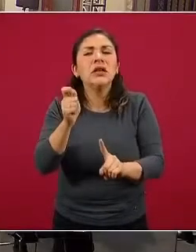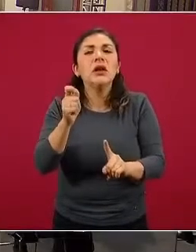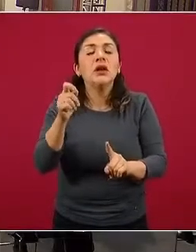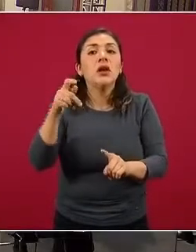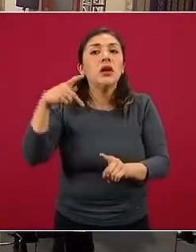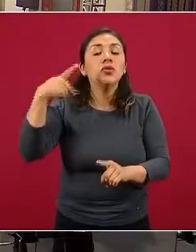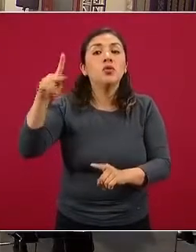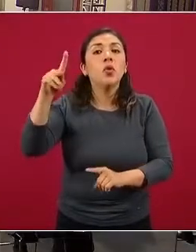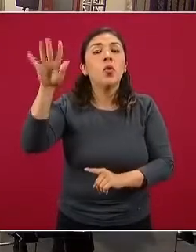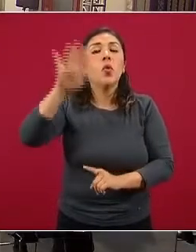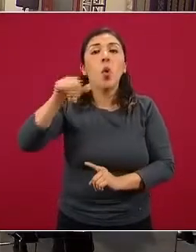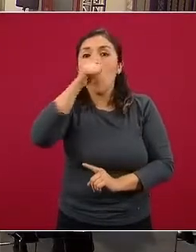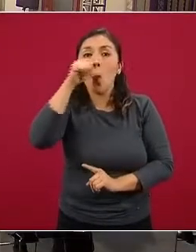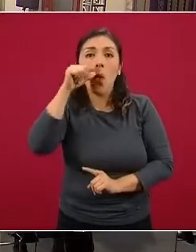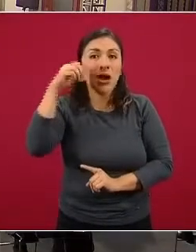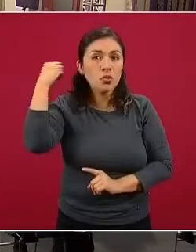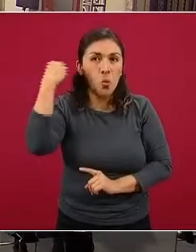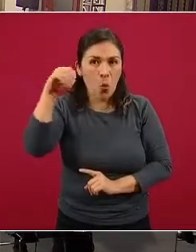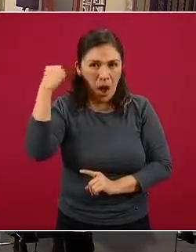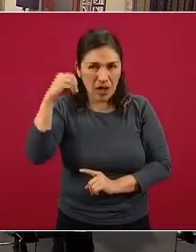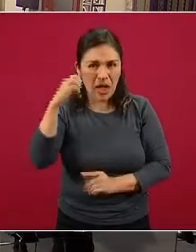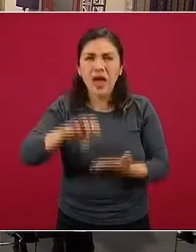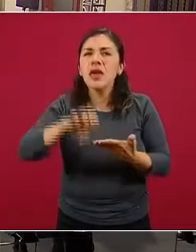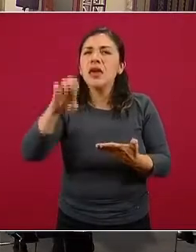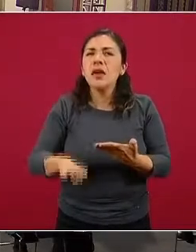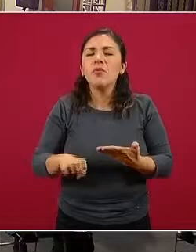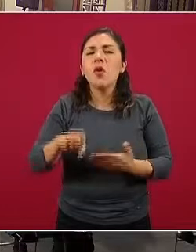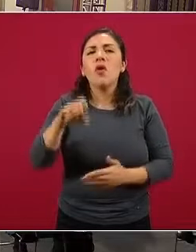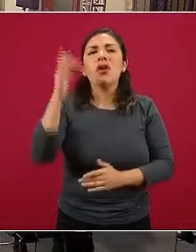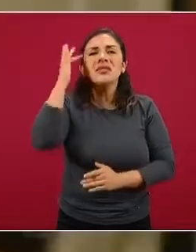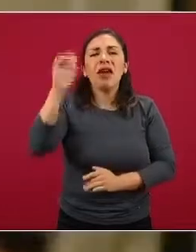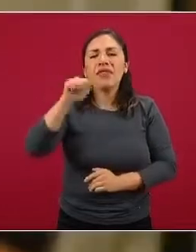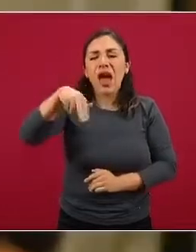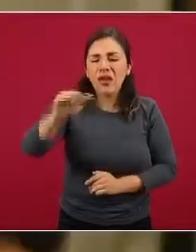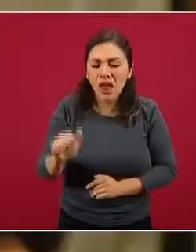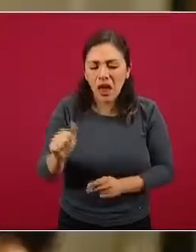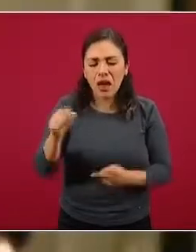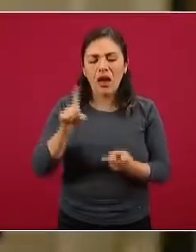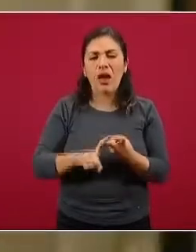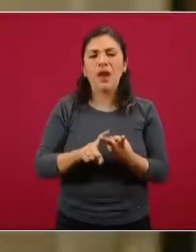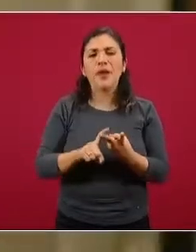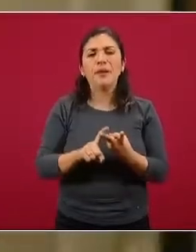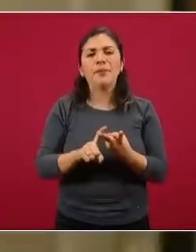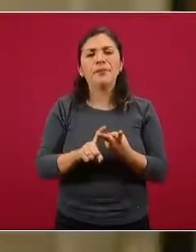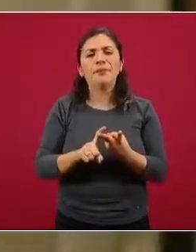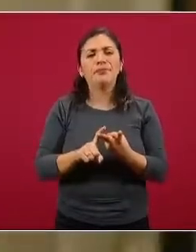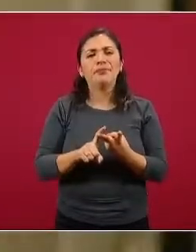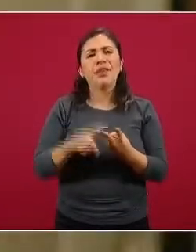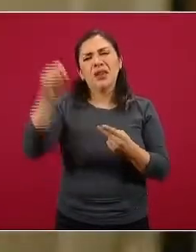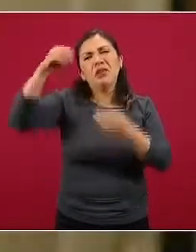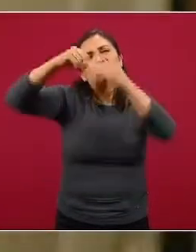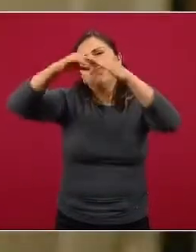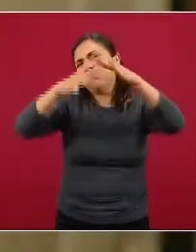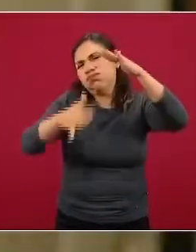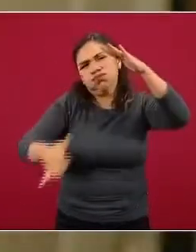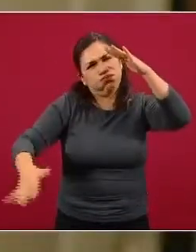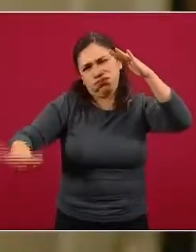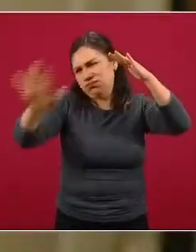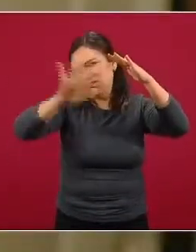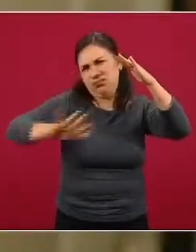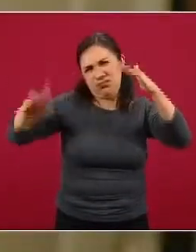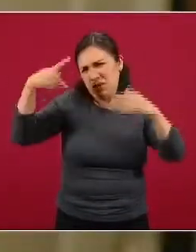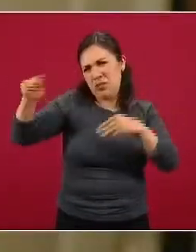en la Sierra Juárez de Oaxaca, como por ejemplo lo que es Santana Yareni y de ahí hacia